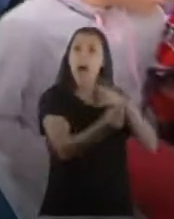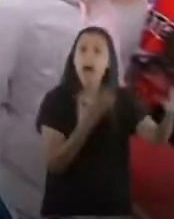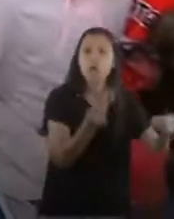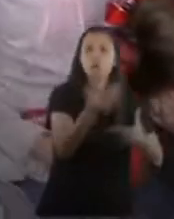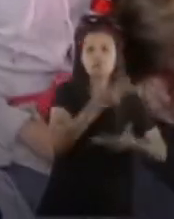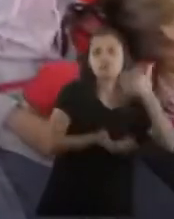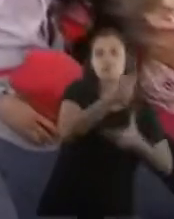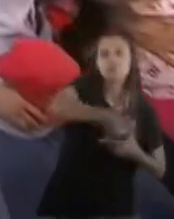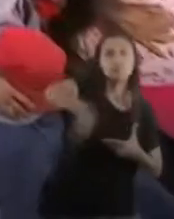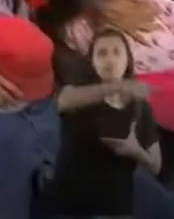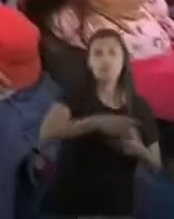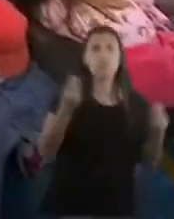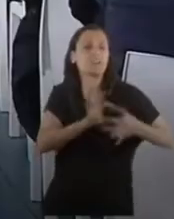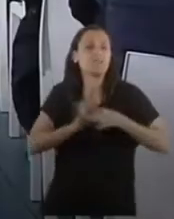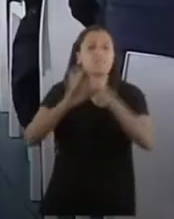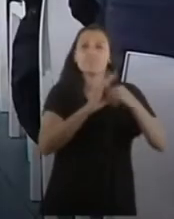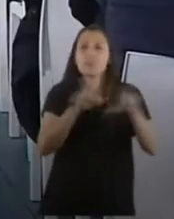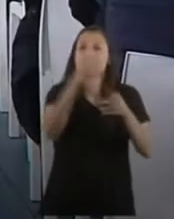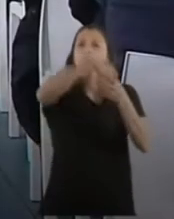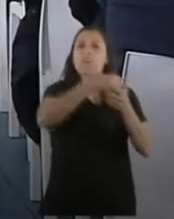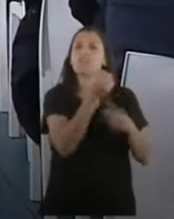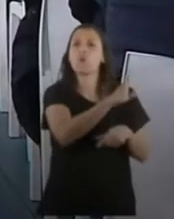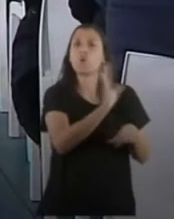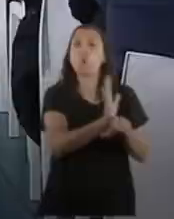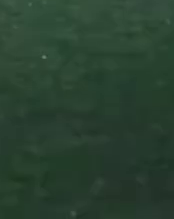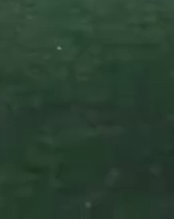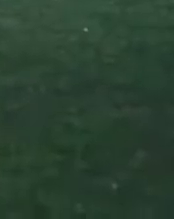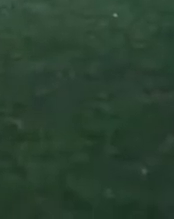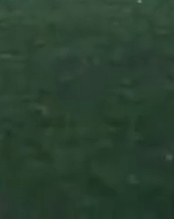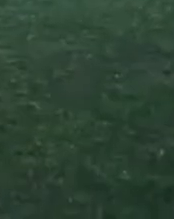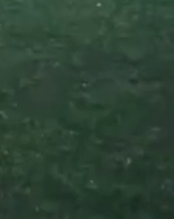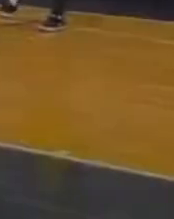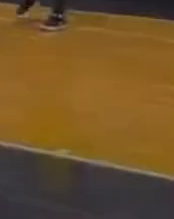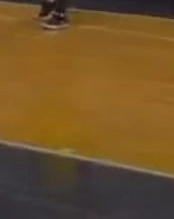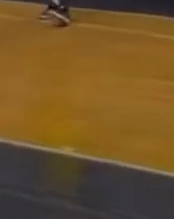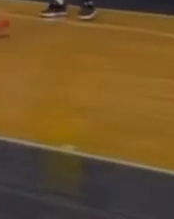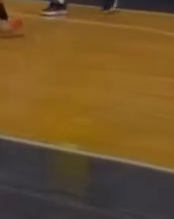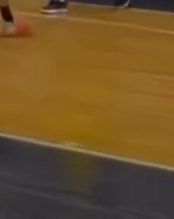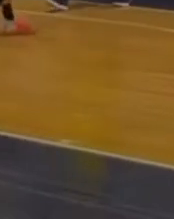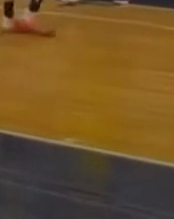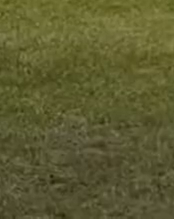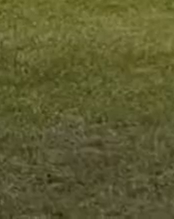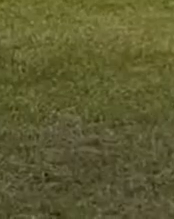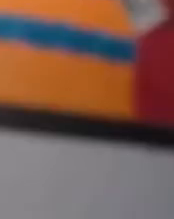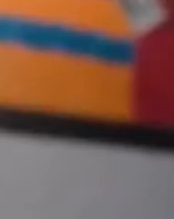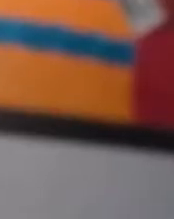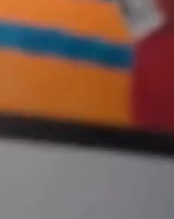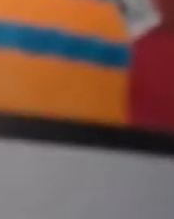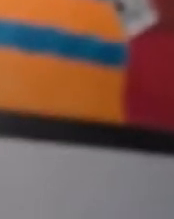colaborar a que ese compartir, ese aprender reglas que se